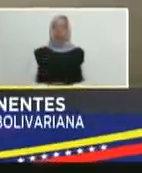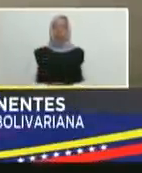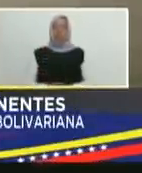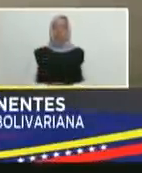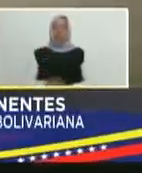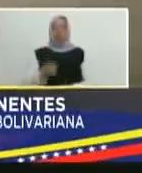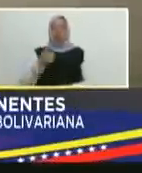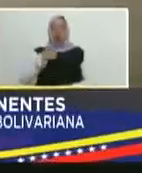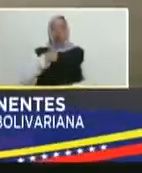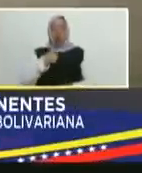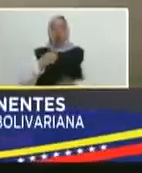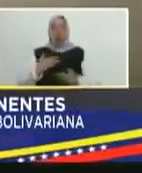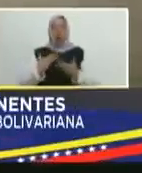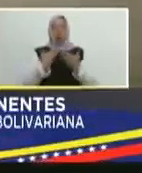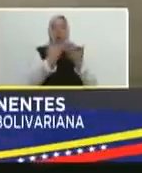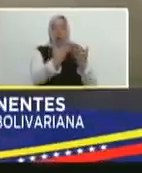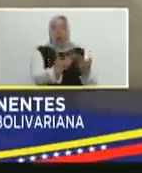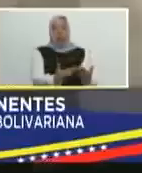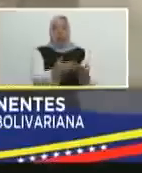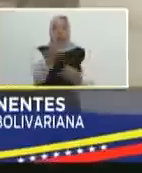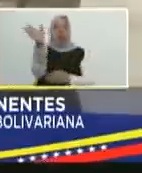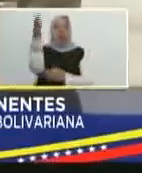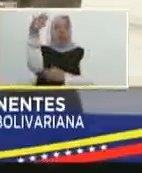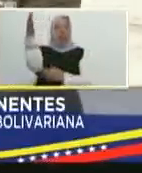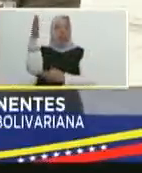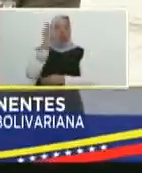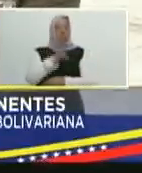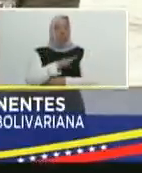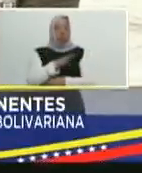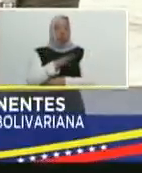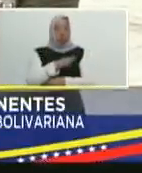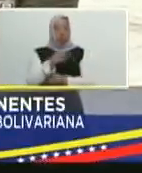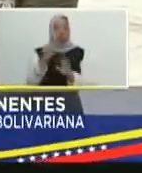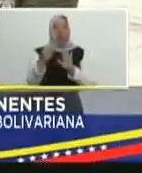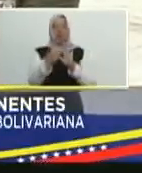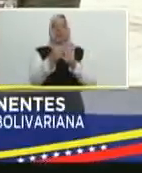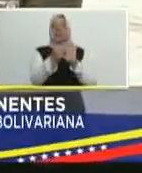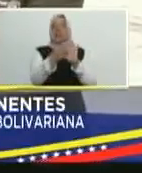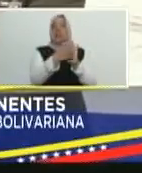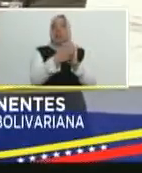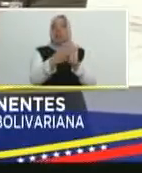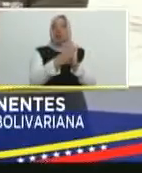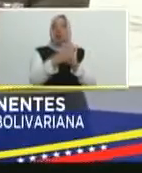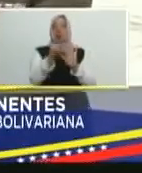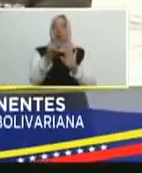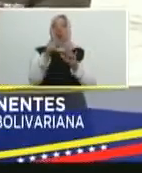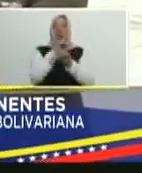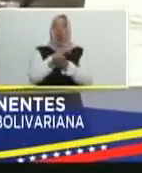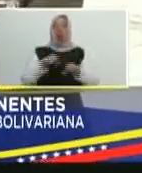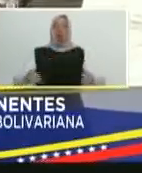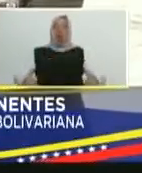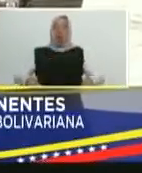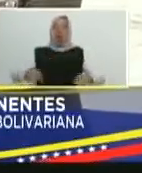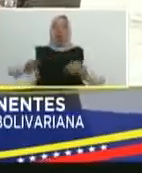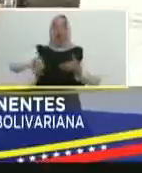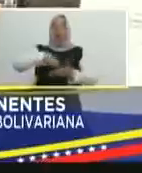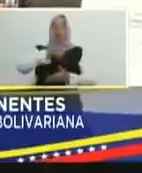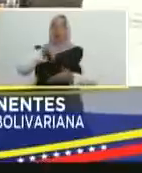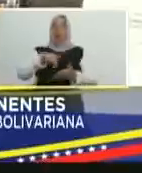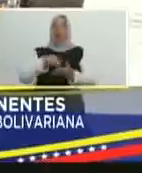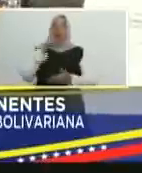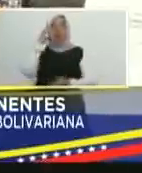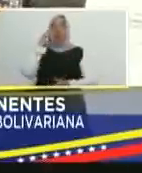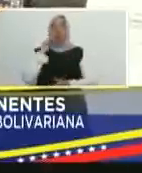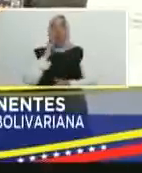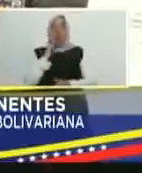Mi comandante jefe, hago entrega del estandarte invicto de la gloriosa Guardia Nacional Bolivariana, la